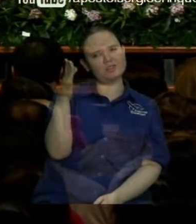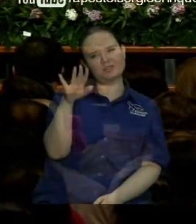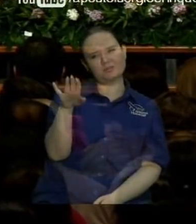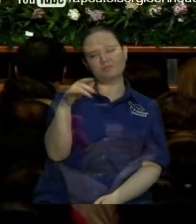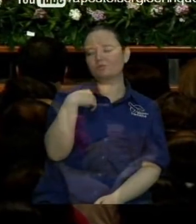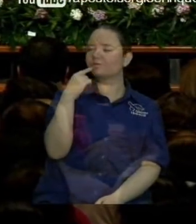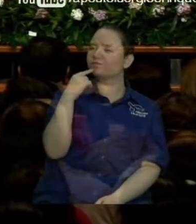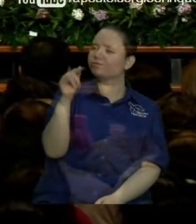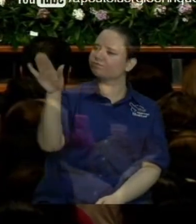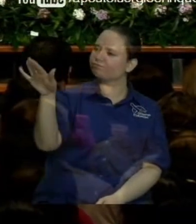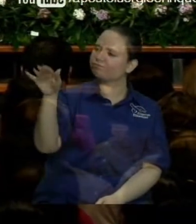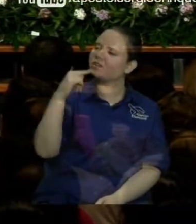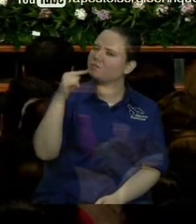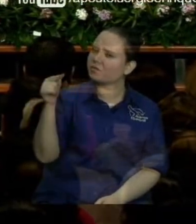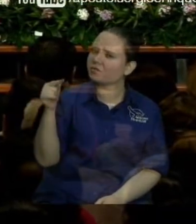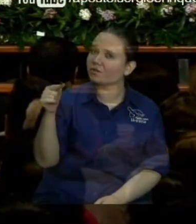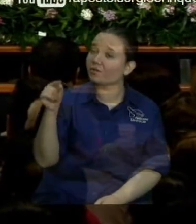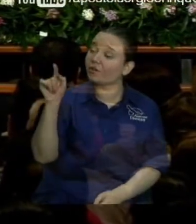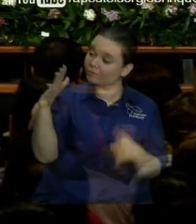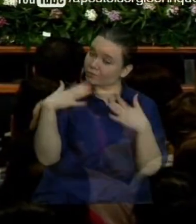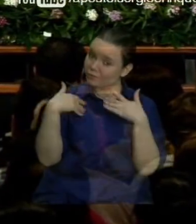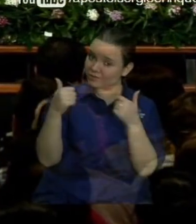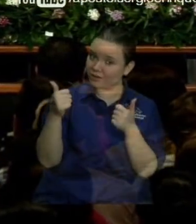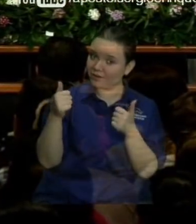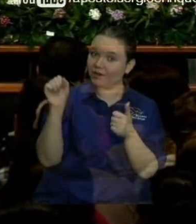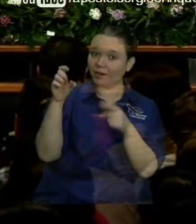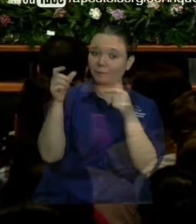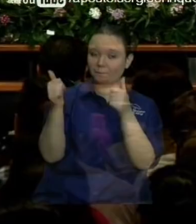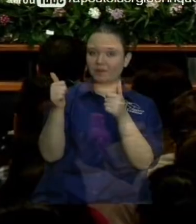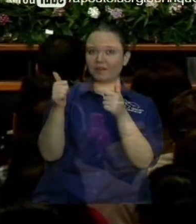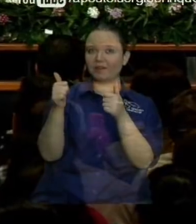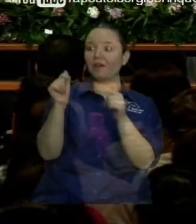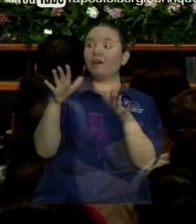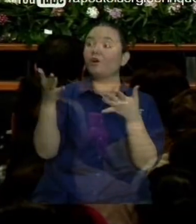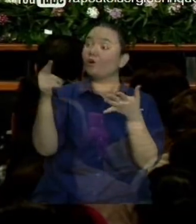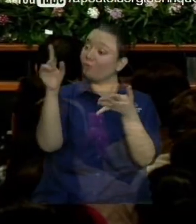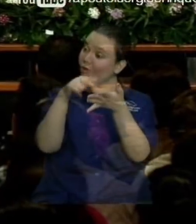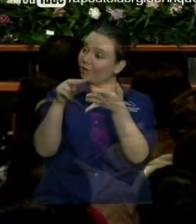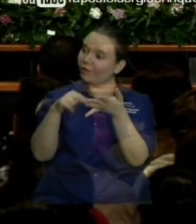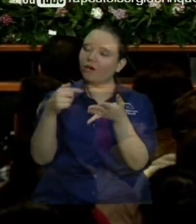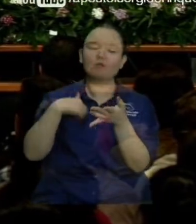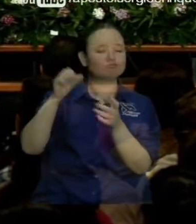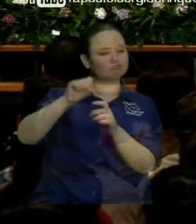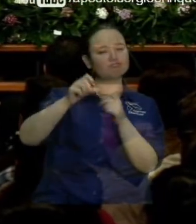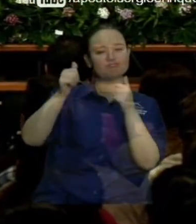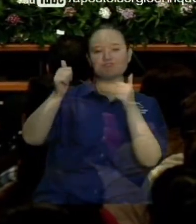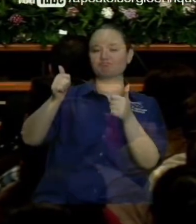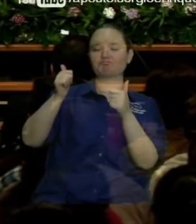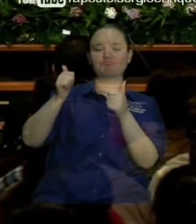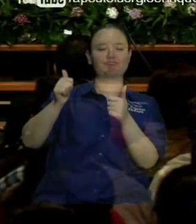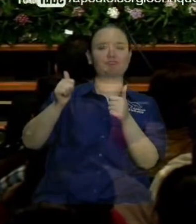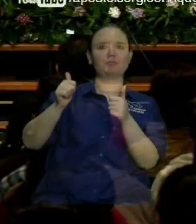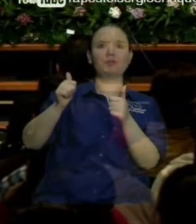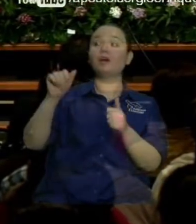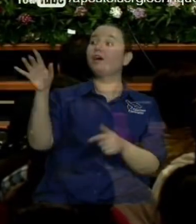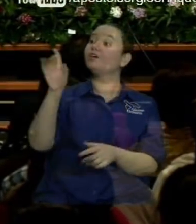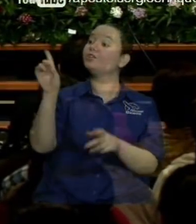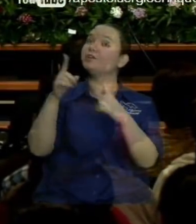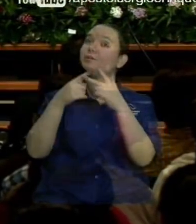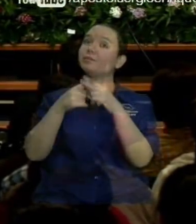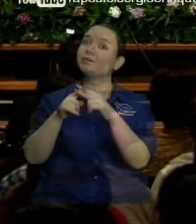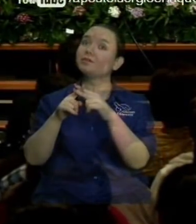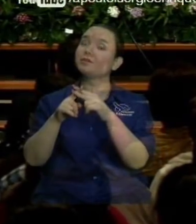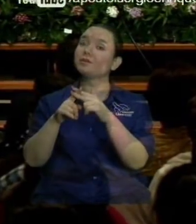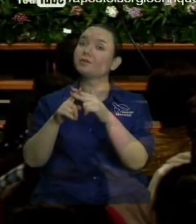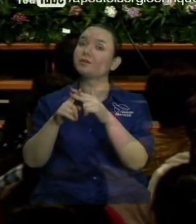hermano, ¿cómo está? Bien, ¿qué tal le fue en la lectura? Re bien, hermano. ¿Dónde comenzó? Usted